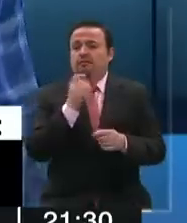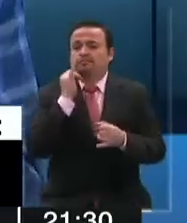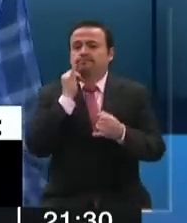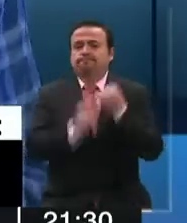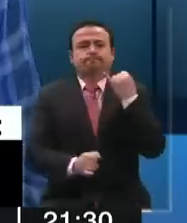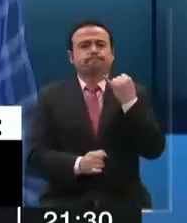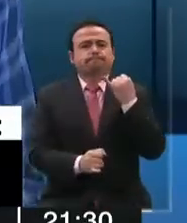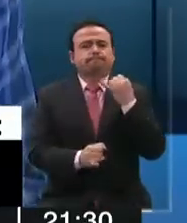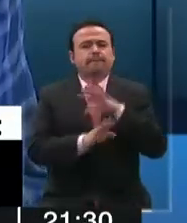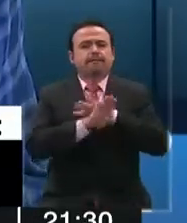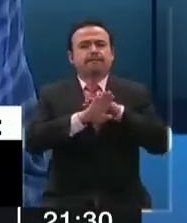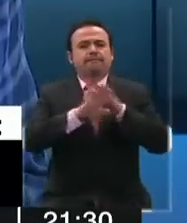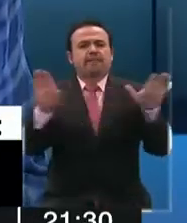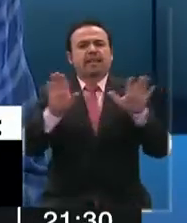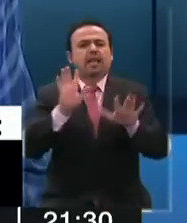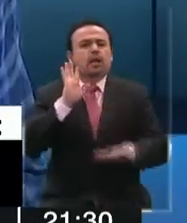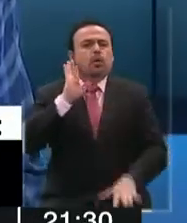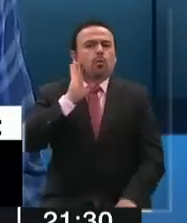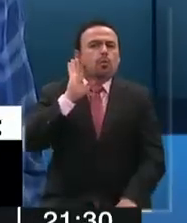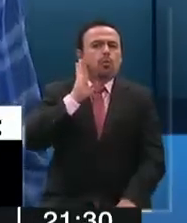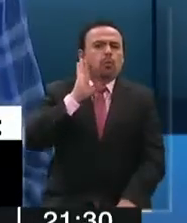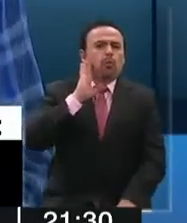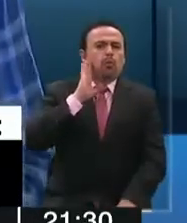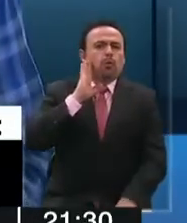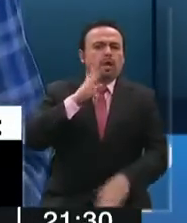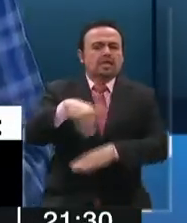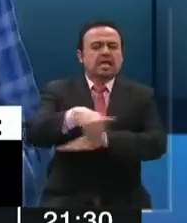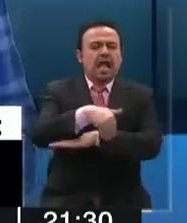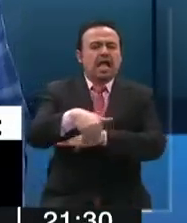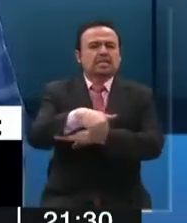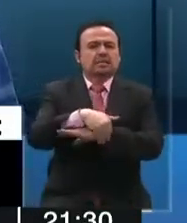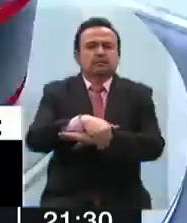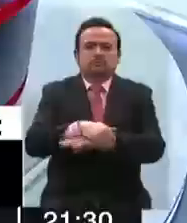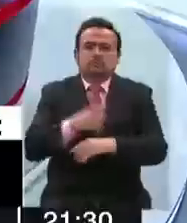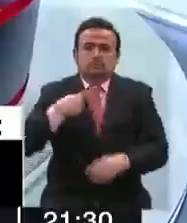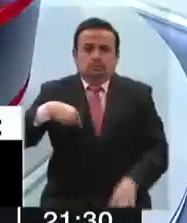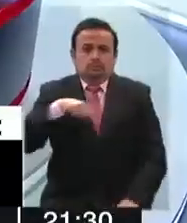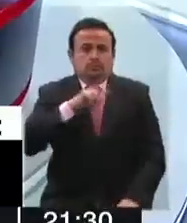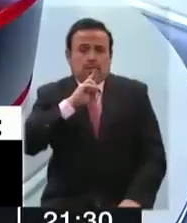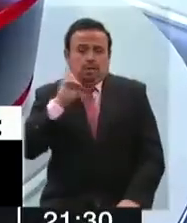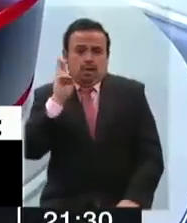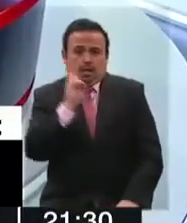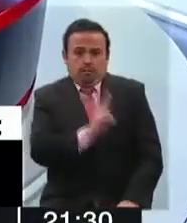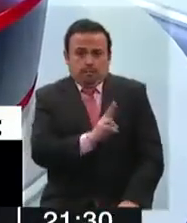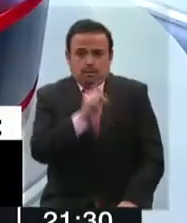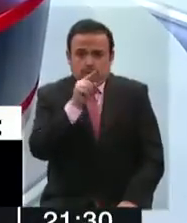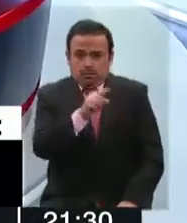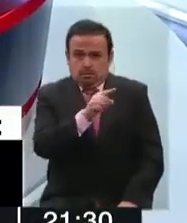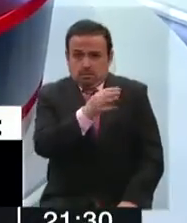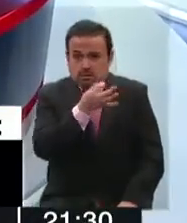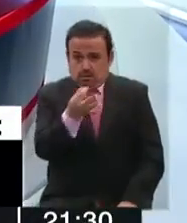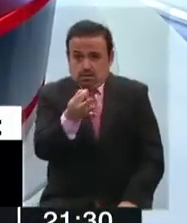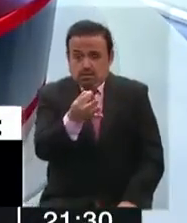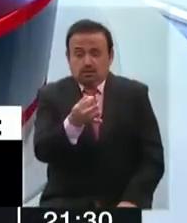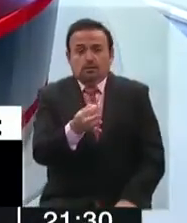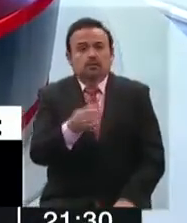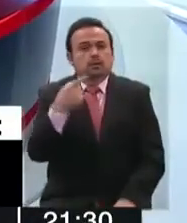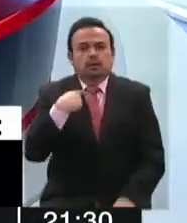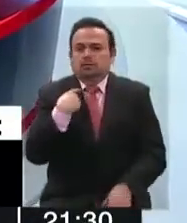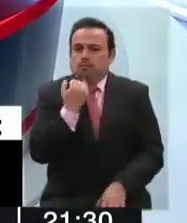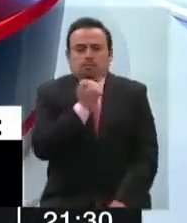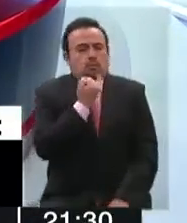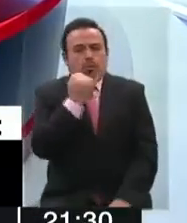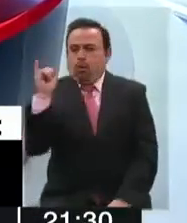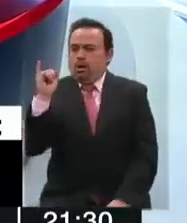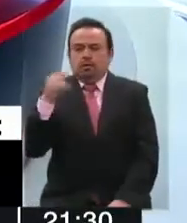afán de escuchar la voz de la calle y nuestra respuesta al respecto es que jamás lo